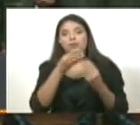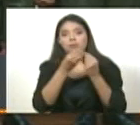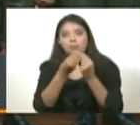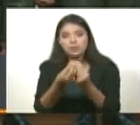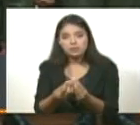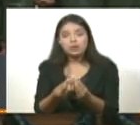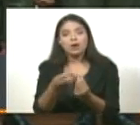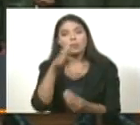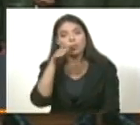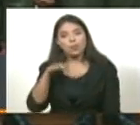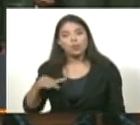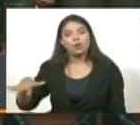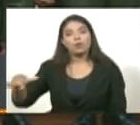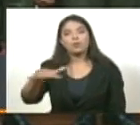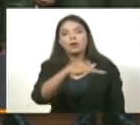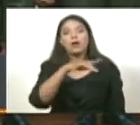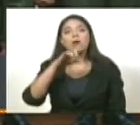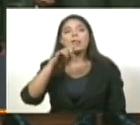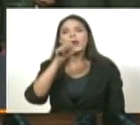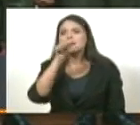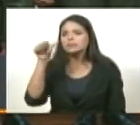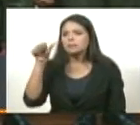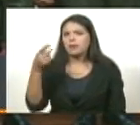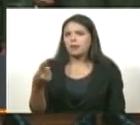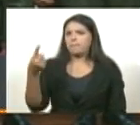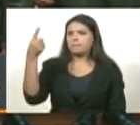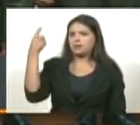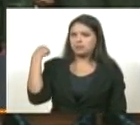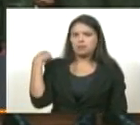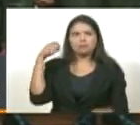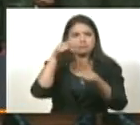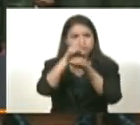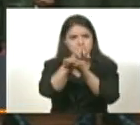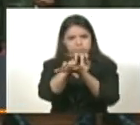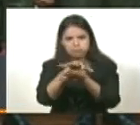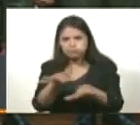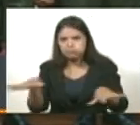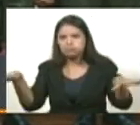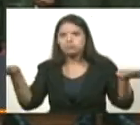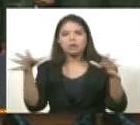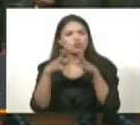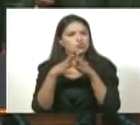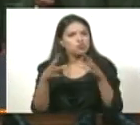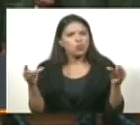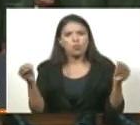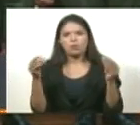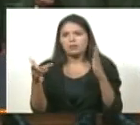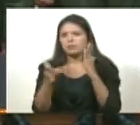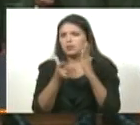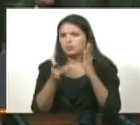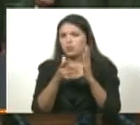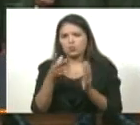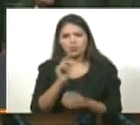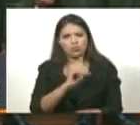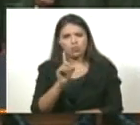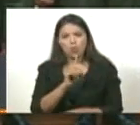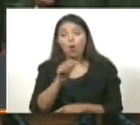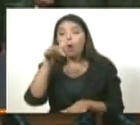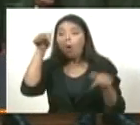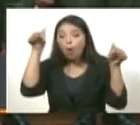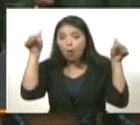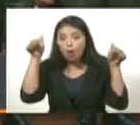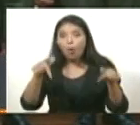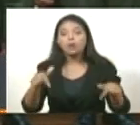a nuestro pueblo. La semana pasada hicimos un despliegue lineal de todo el material no tecnológico. Hoy